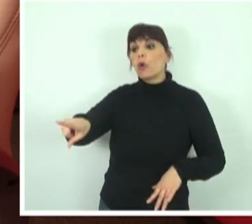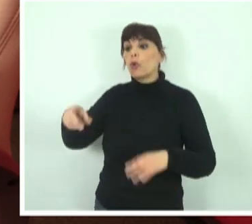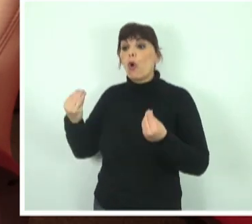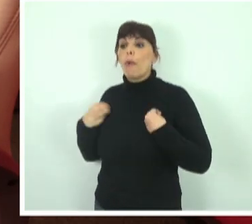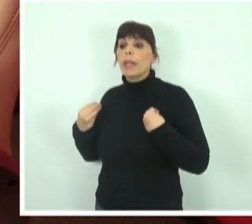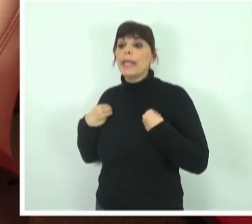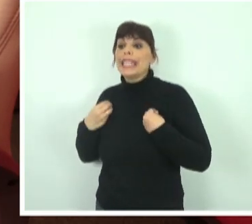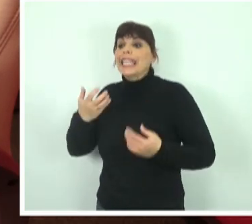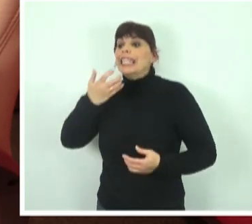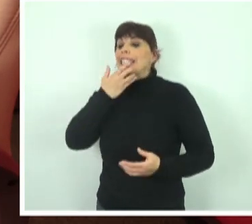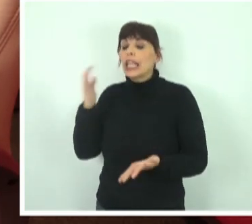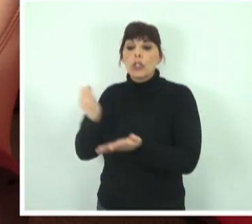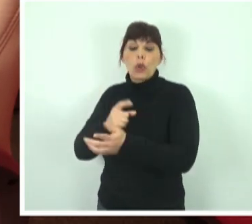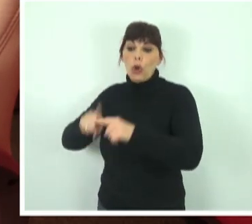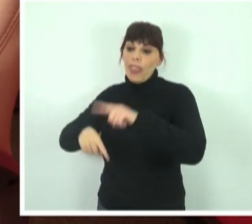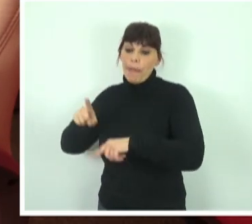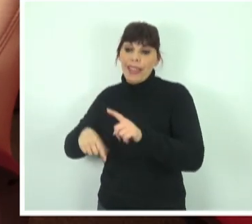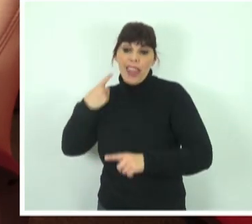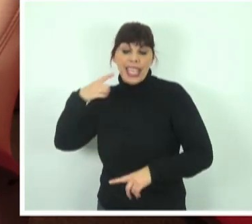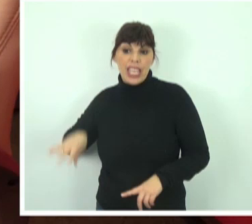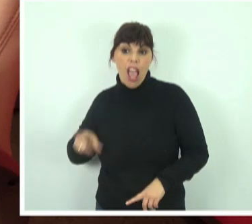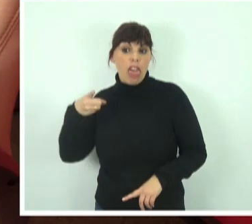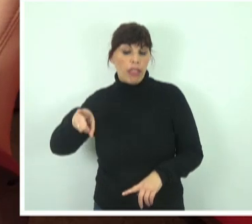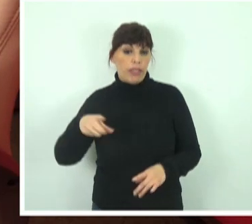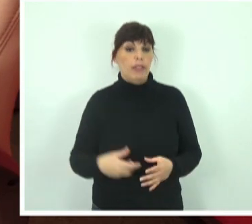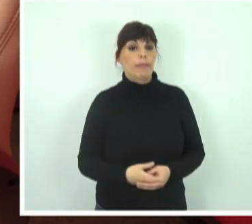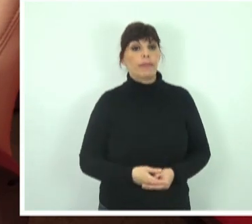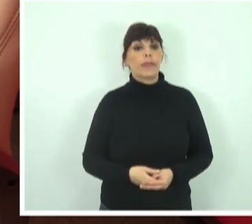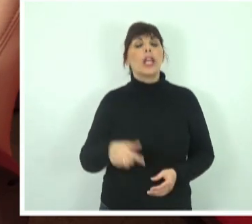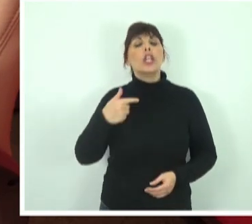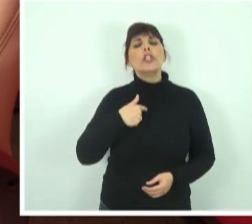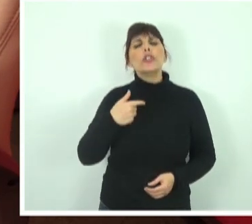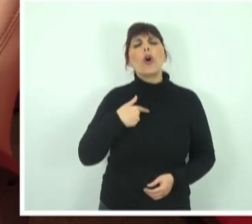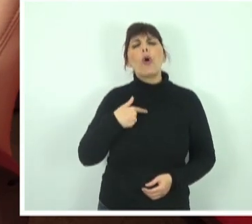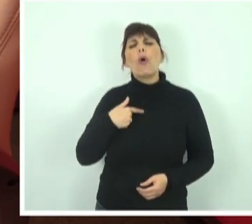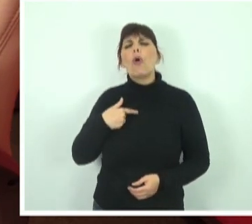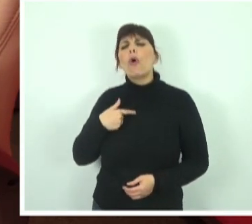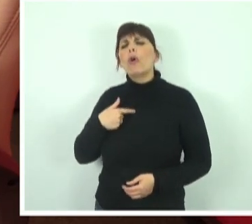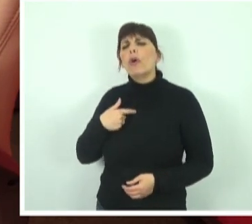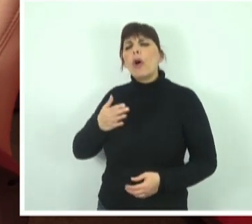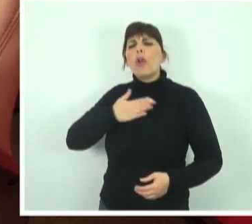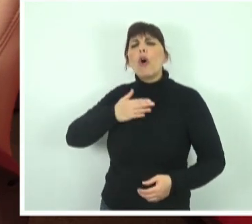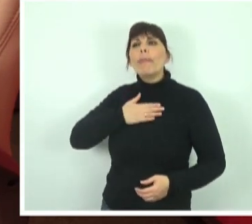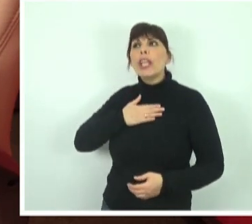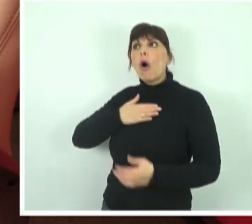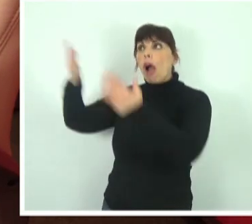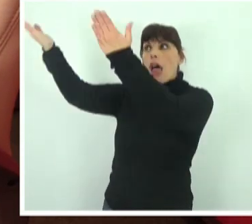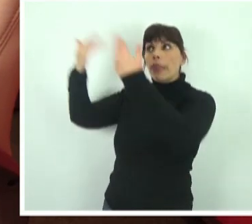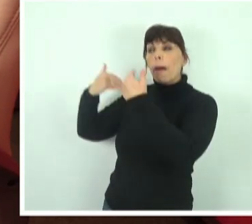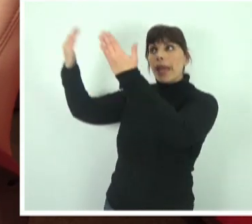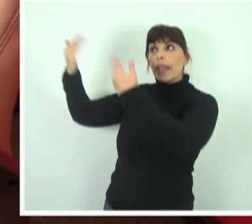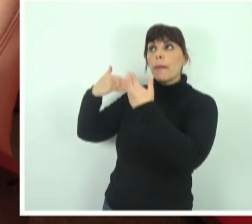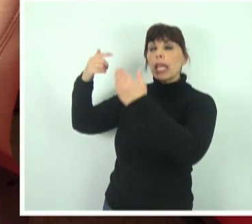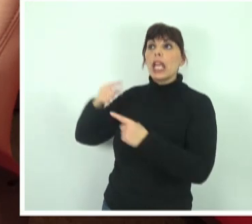ti. Una cosa he demandado, y esto buscaré. Lo que pides es lo que